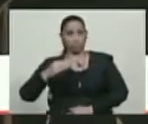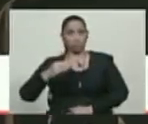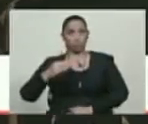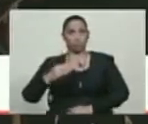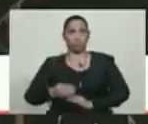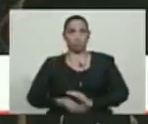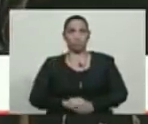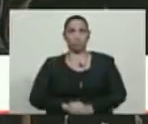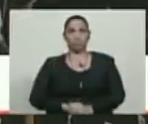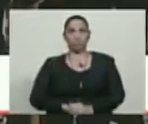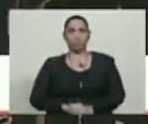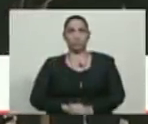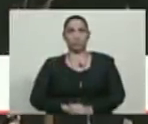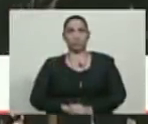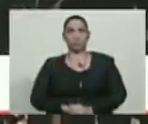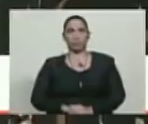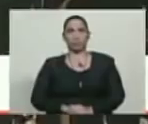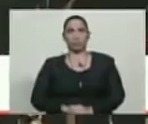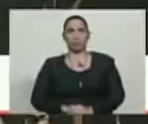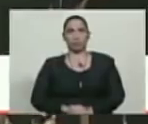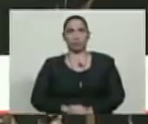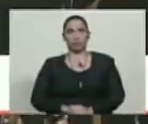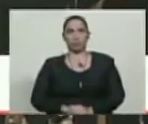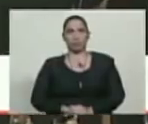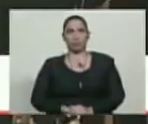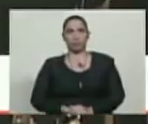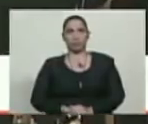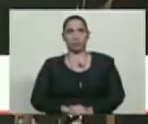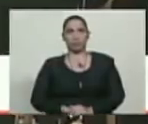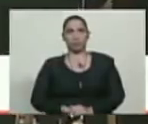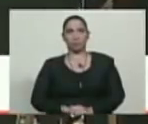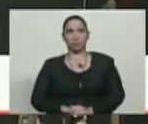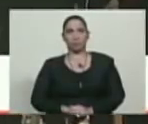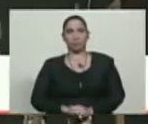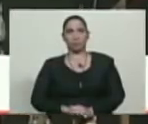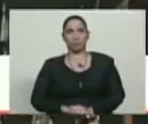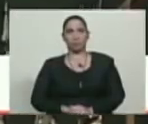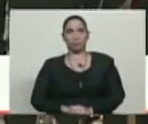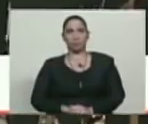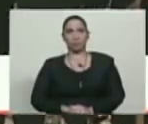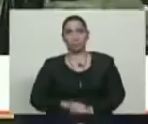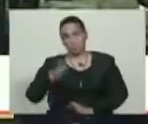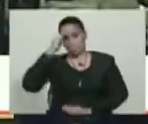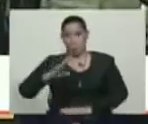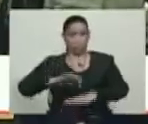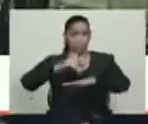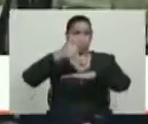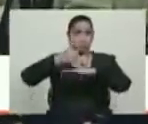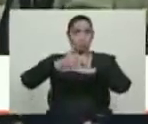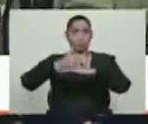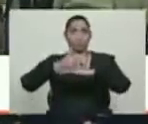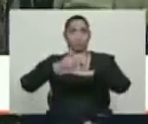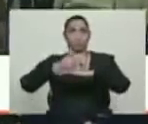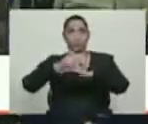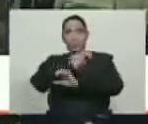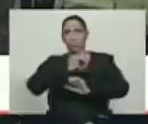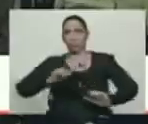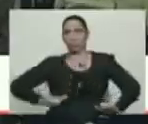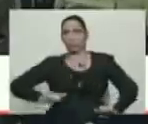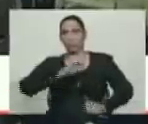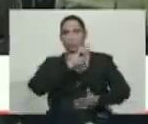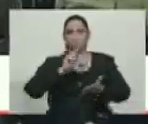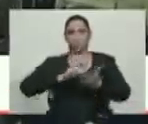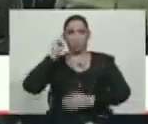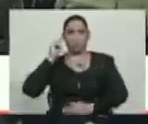López, presente y siempre consecuente. Comandante general de la Guardia Nacional